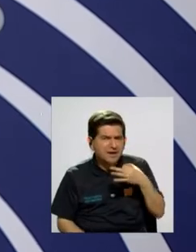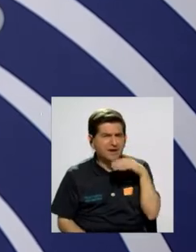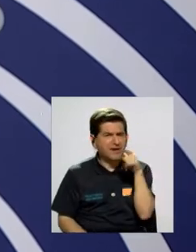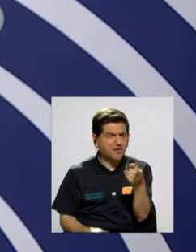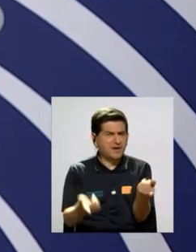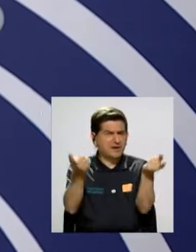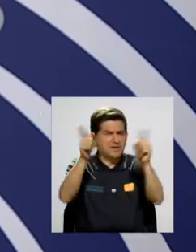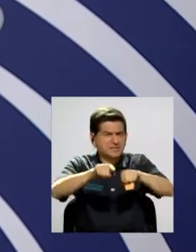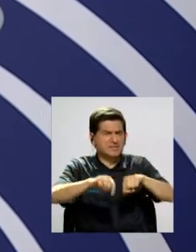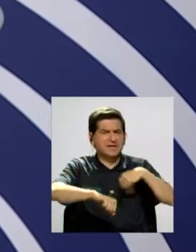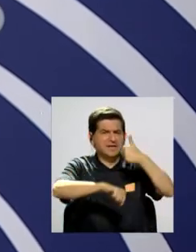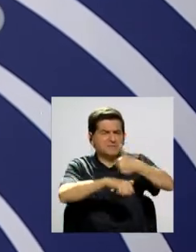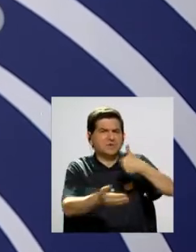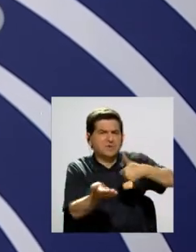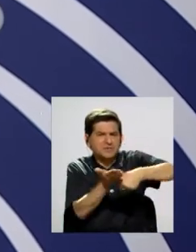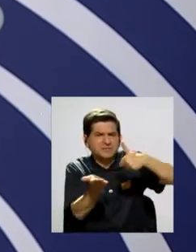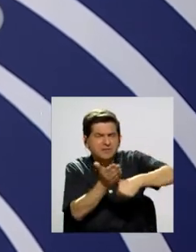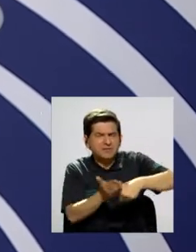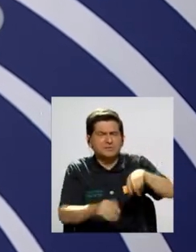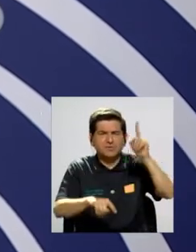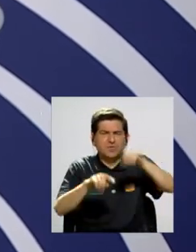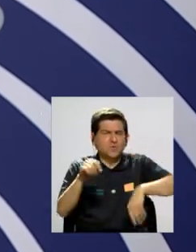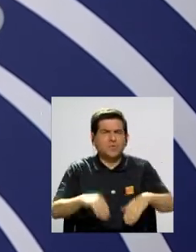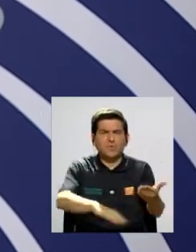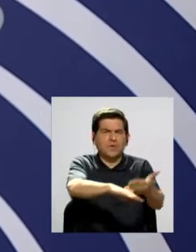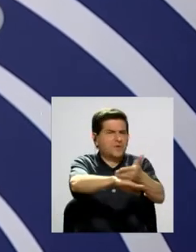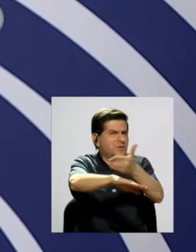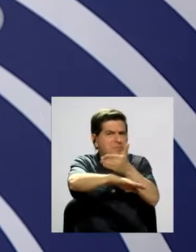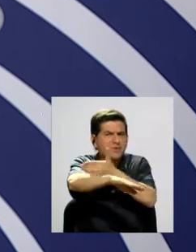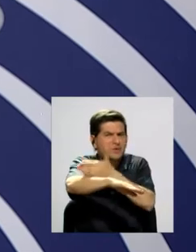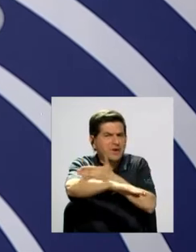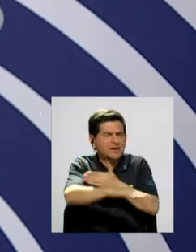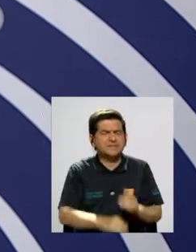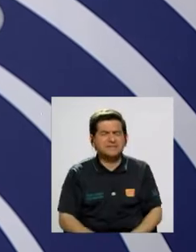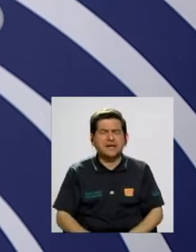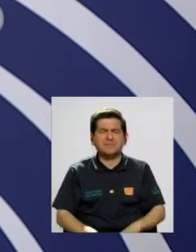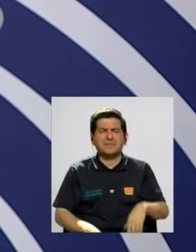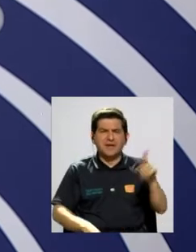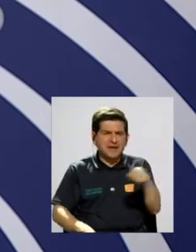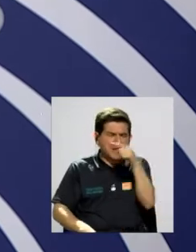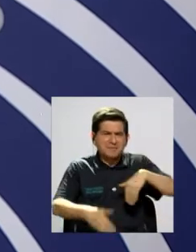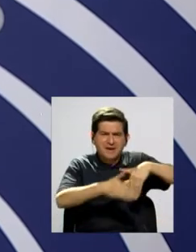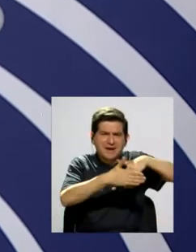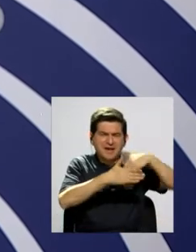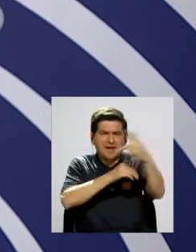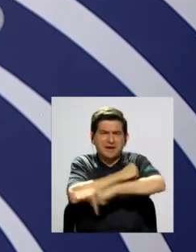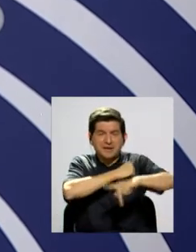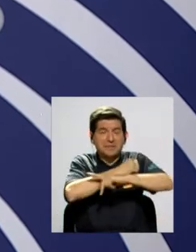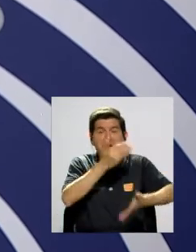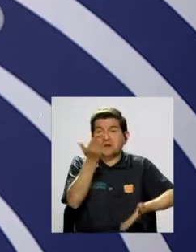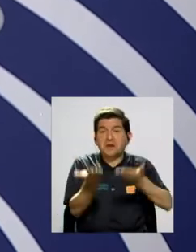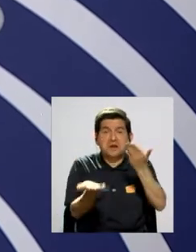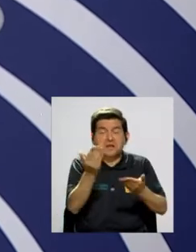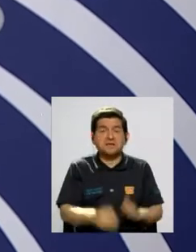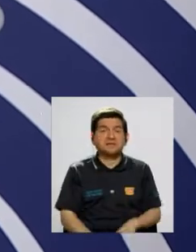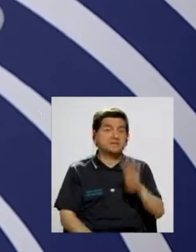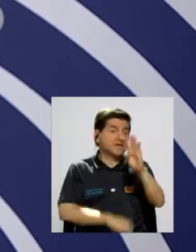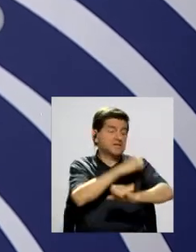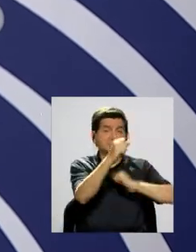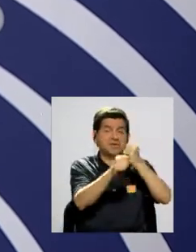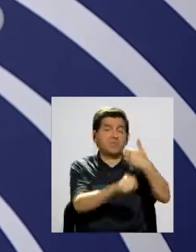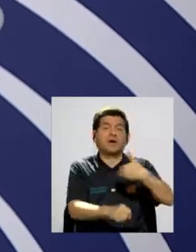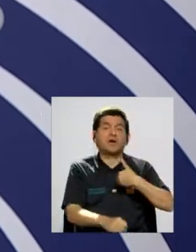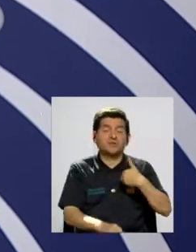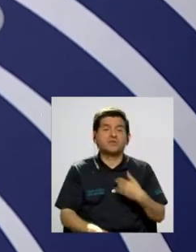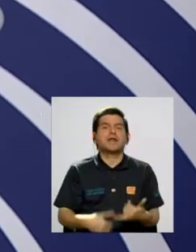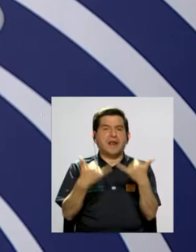lo que determinó el voto, no logra sacar adelante y desentrabar este país, no es nada extraño que en 4 años